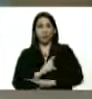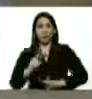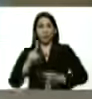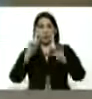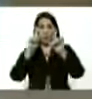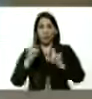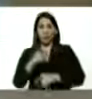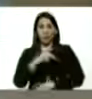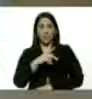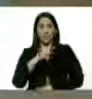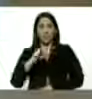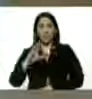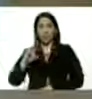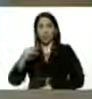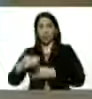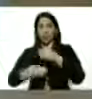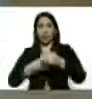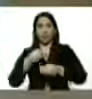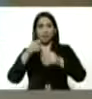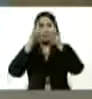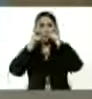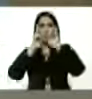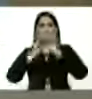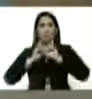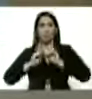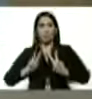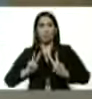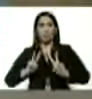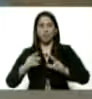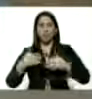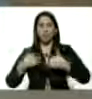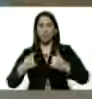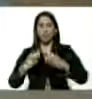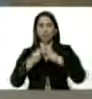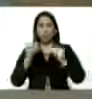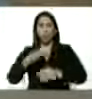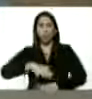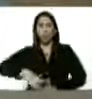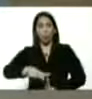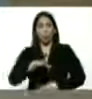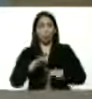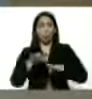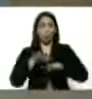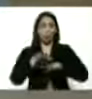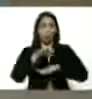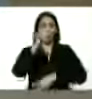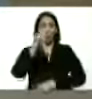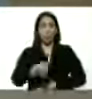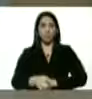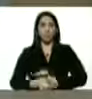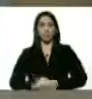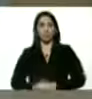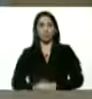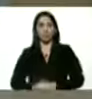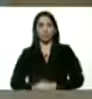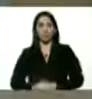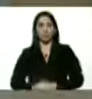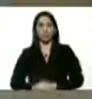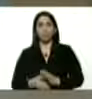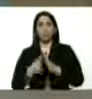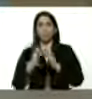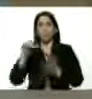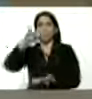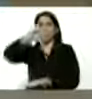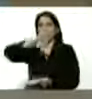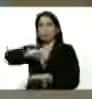para realizar el peinado epidemiológico en todo el municipio y en toda la capital